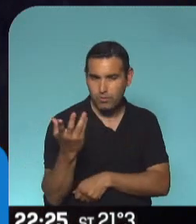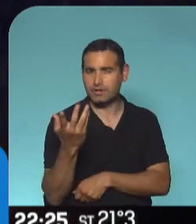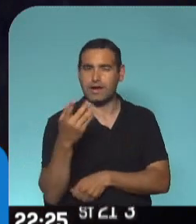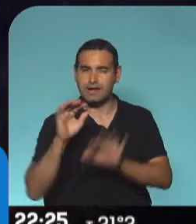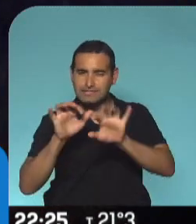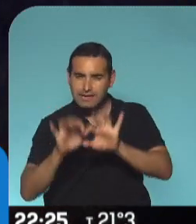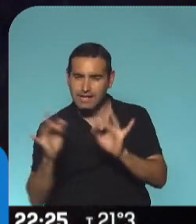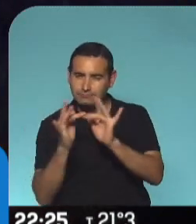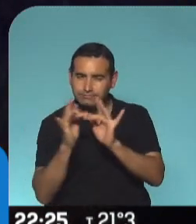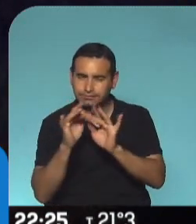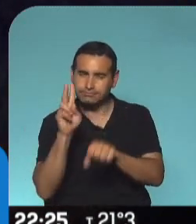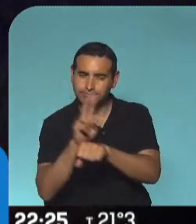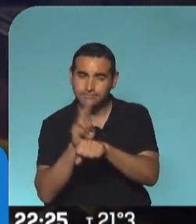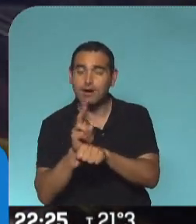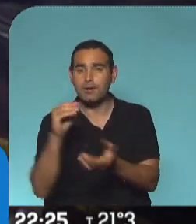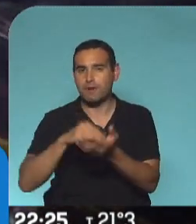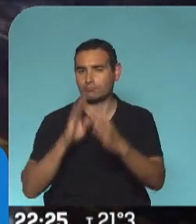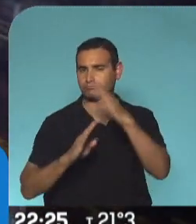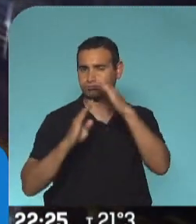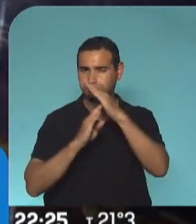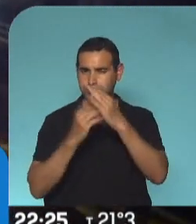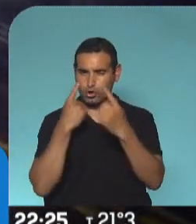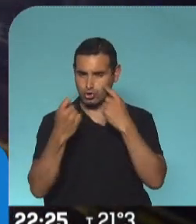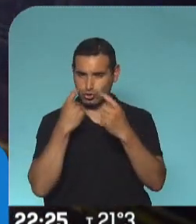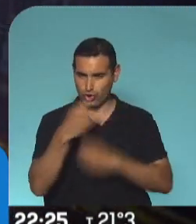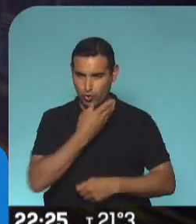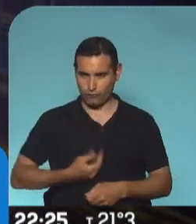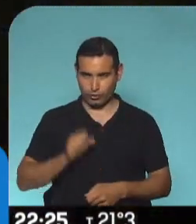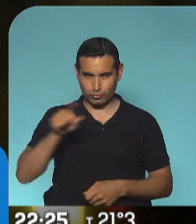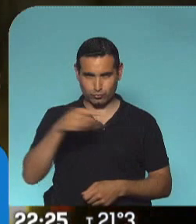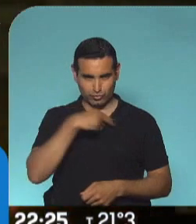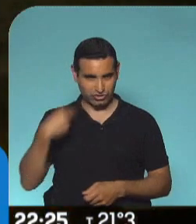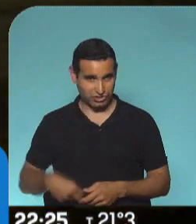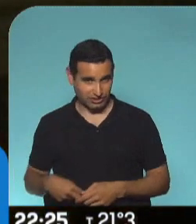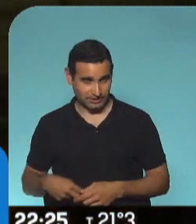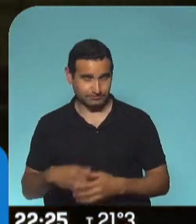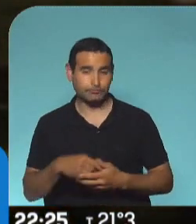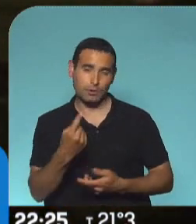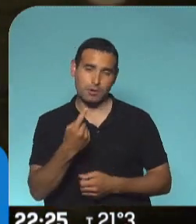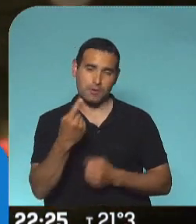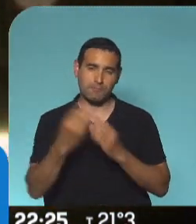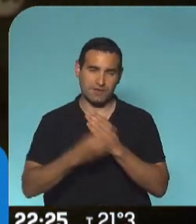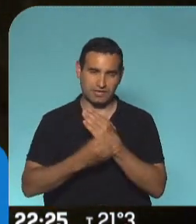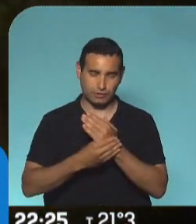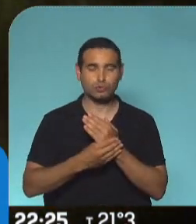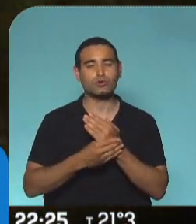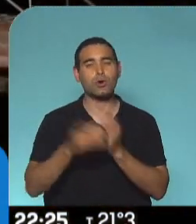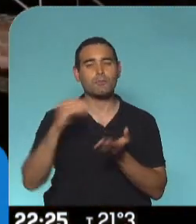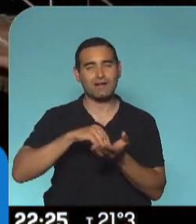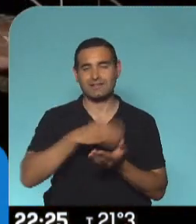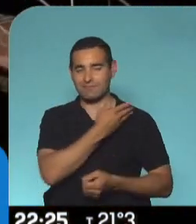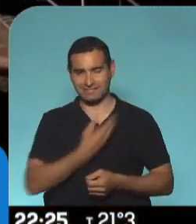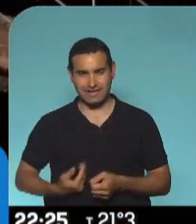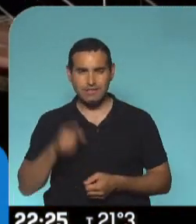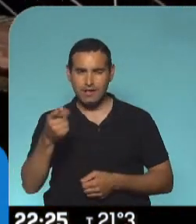e inteligencia supervisados por altos cargos del gobierno chino, como el viceprimer ministro Han Sen, en tanto el presidente Xi Jinping